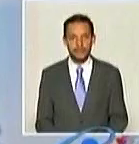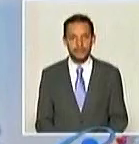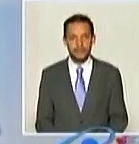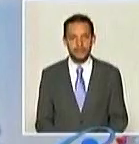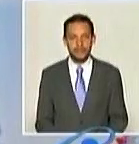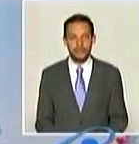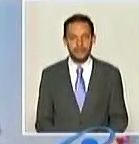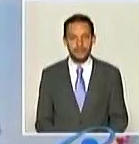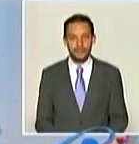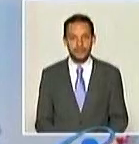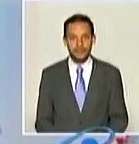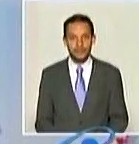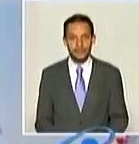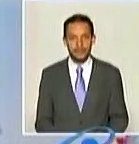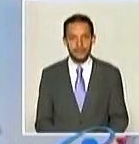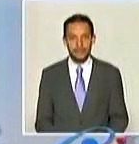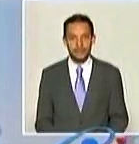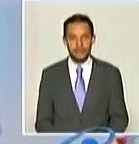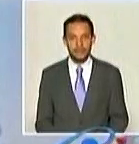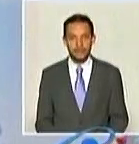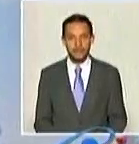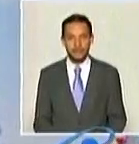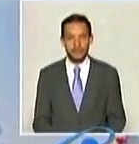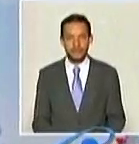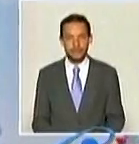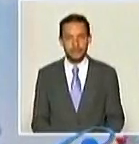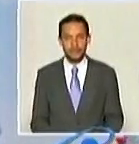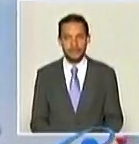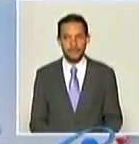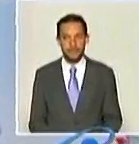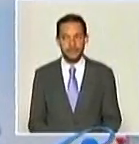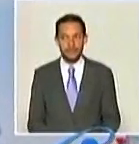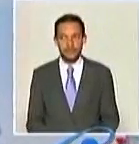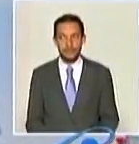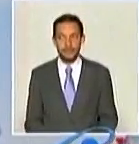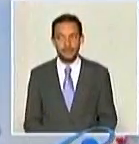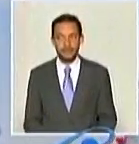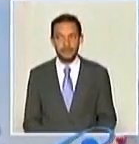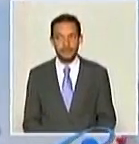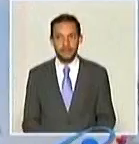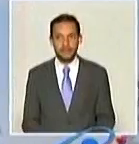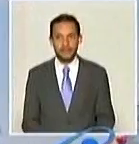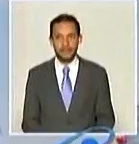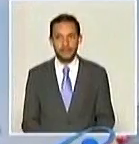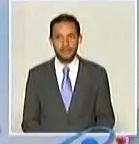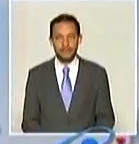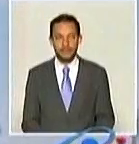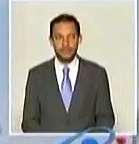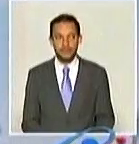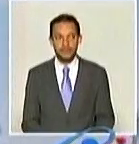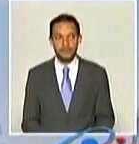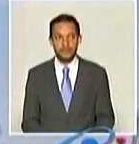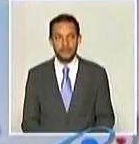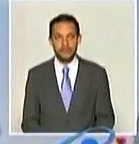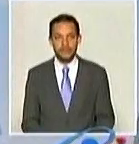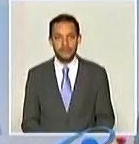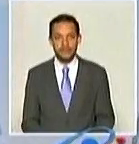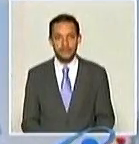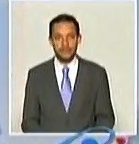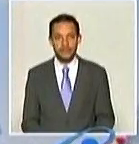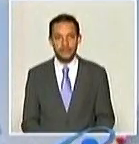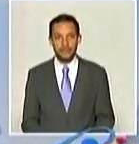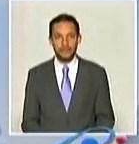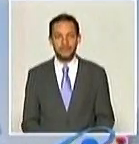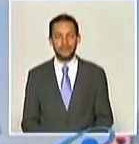gas, entra al cuerpo, hace una maravilla, porque en nuestro cuerpo las células necesitan oxígeno. Entonces, ese oxígeno, que